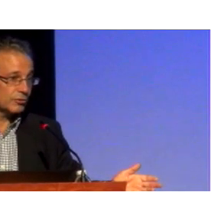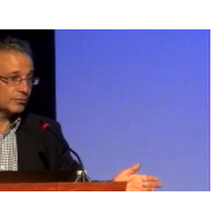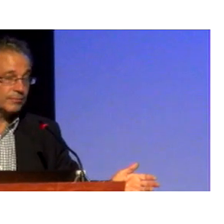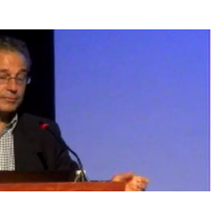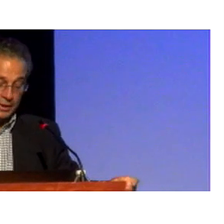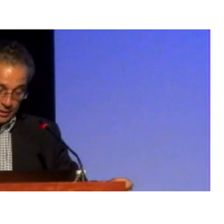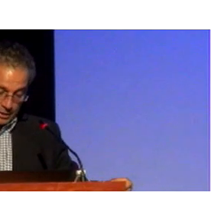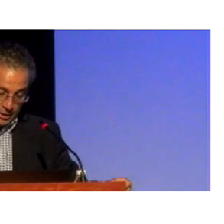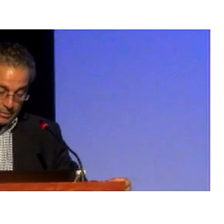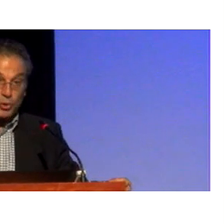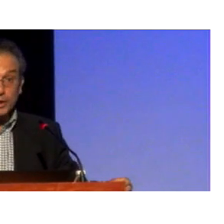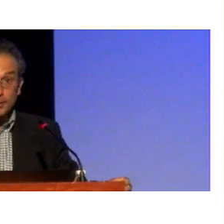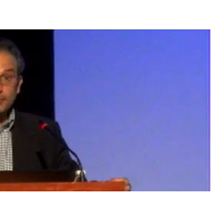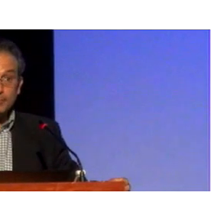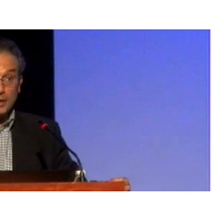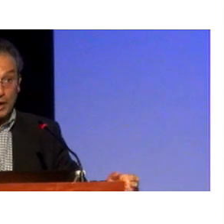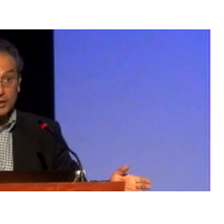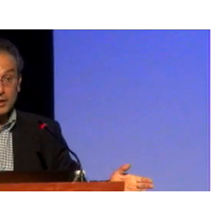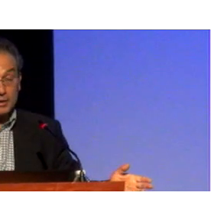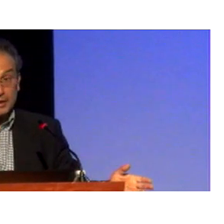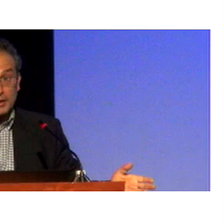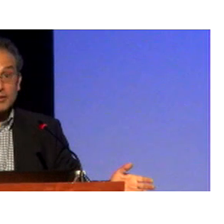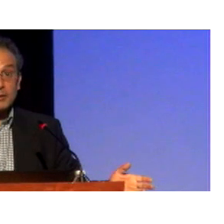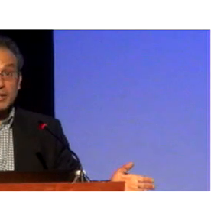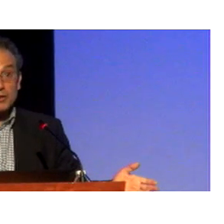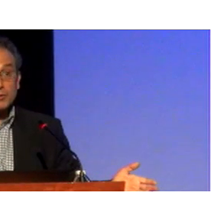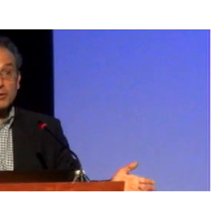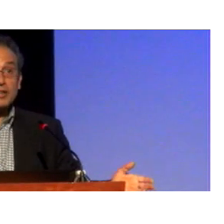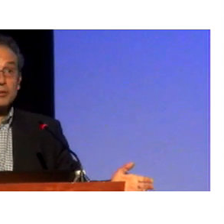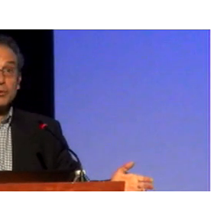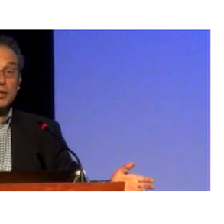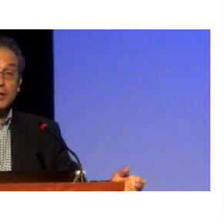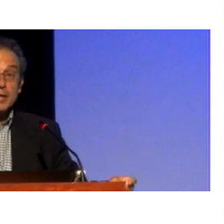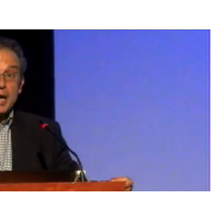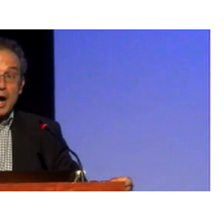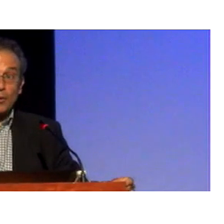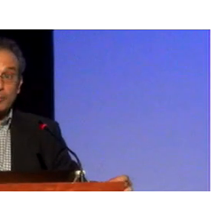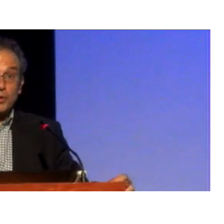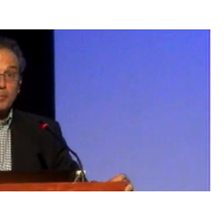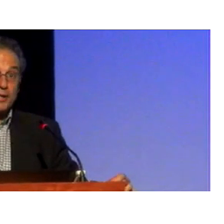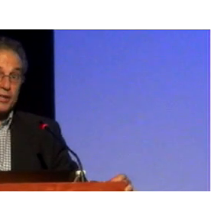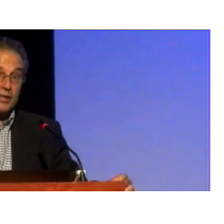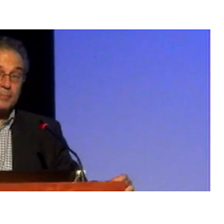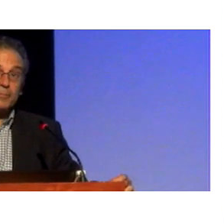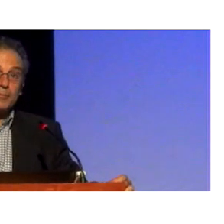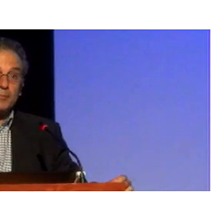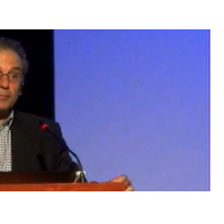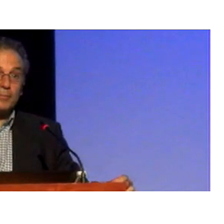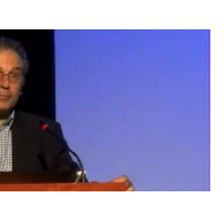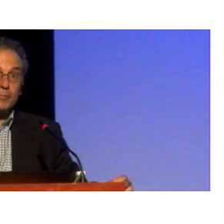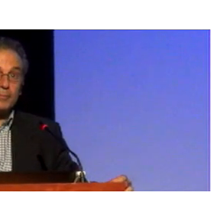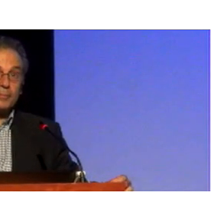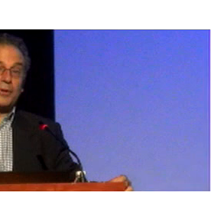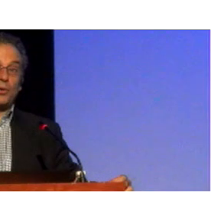derechos porque y lo hace y en esta interpretación es así porque aunque pueda parecer